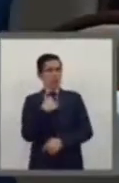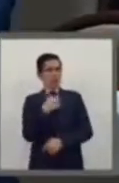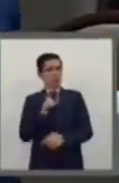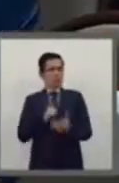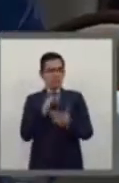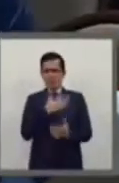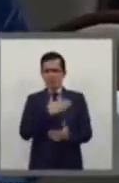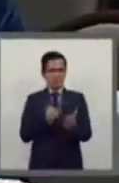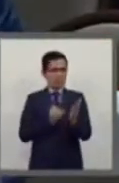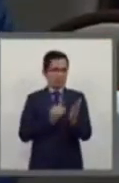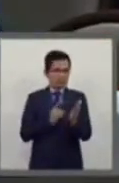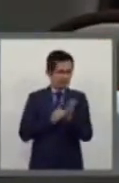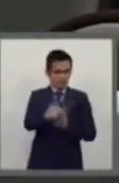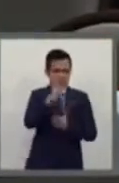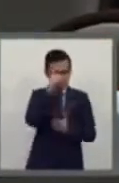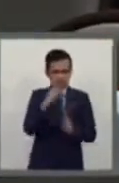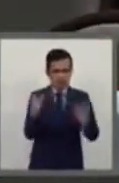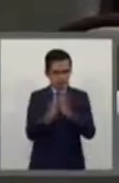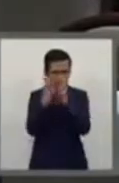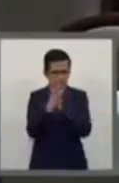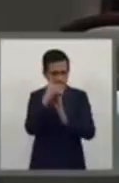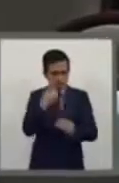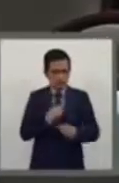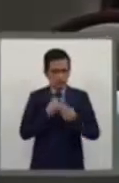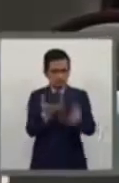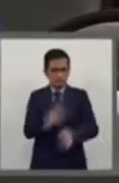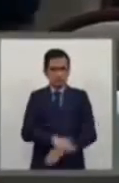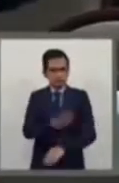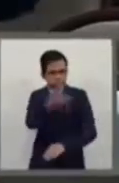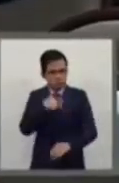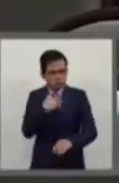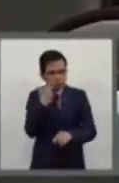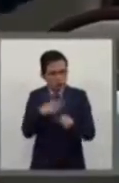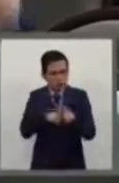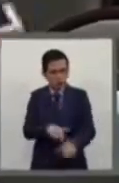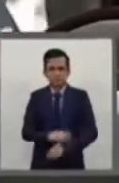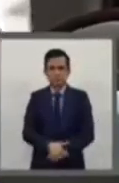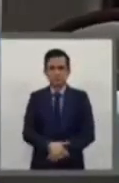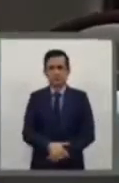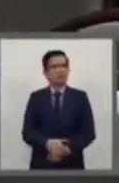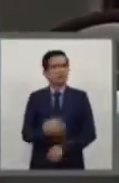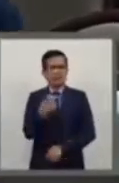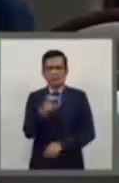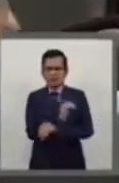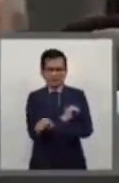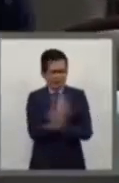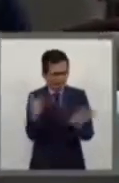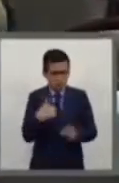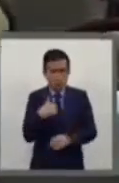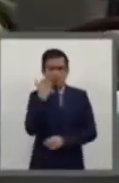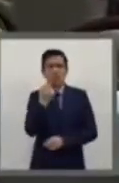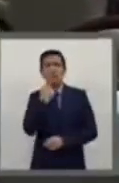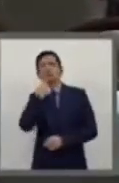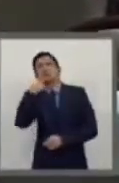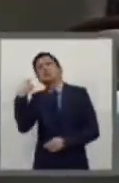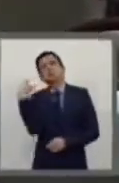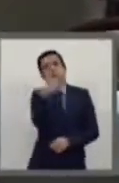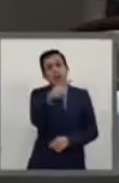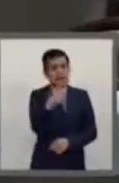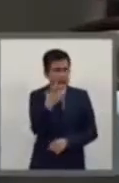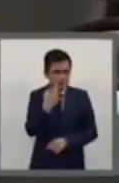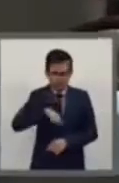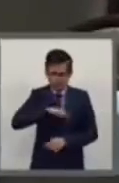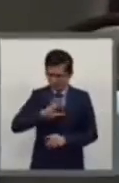expresar. Permítame terminar. Claro que sí. Es para denunciar lo que hemos venido diciendo